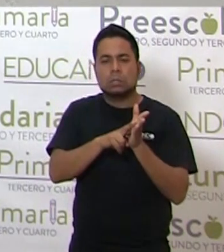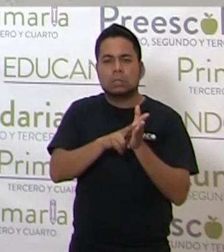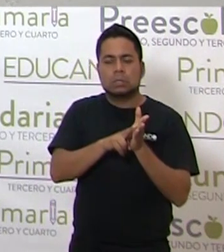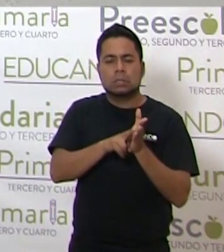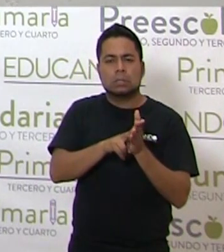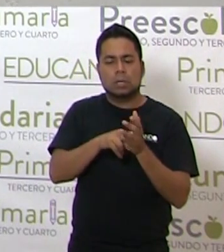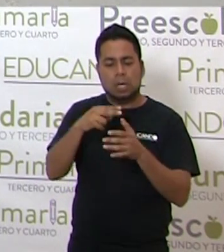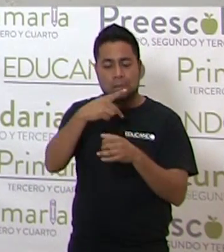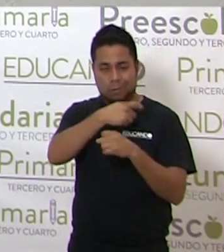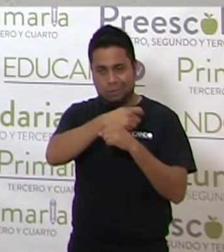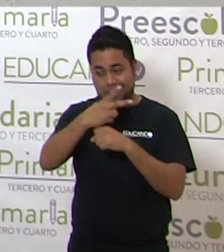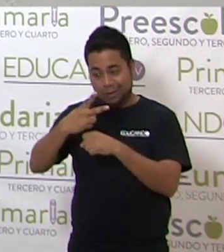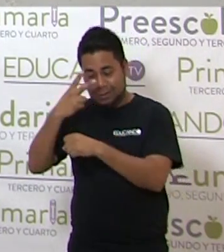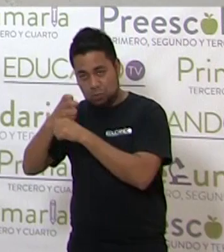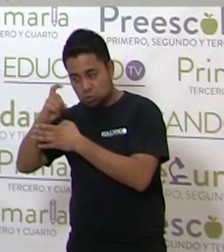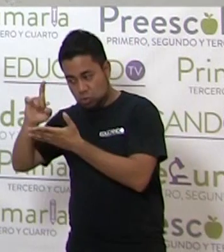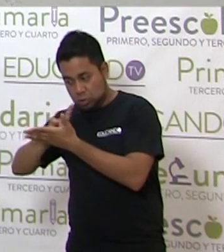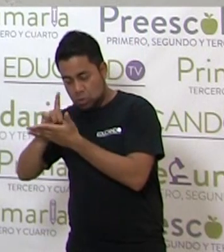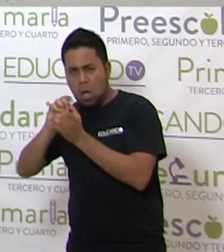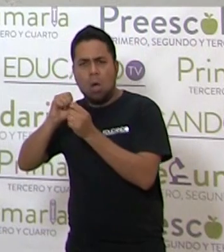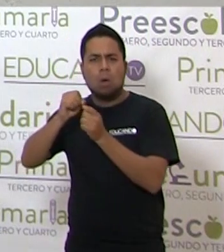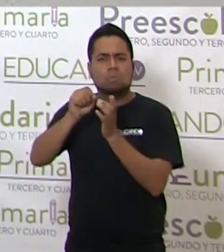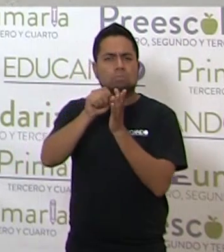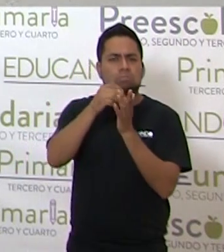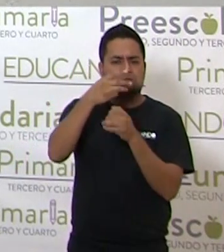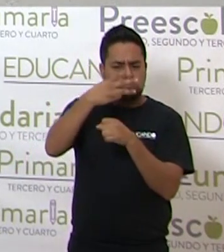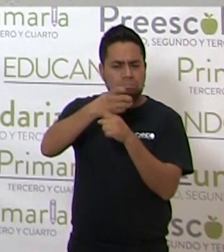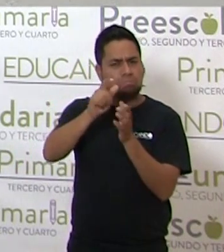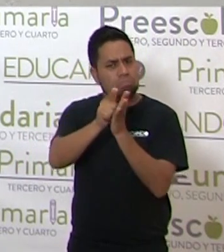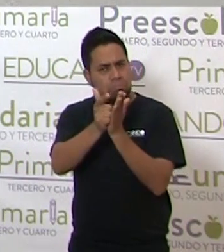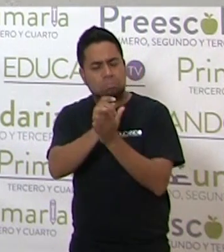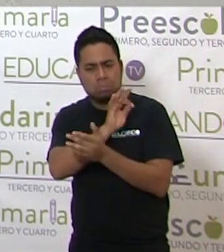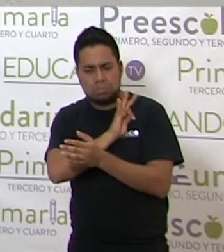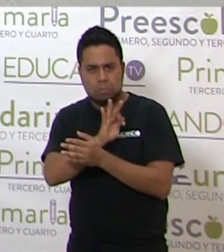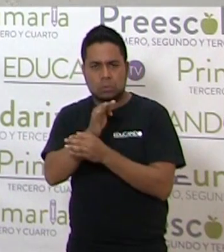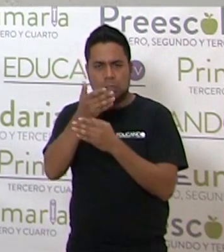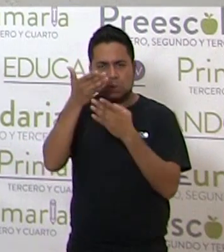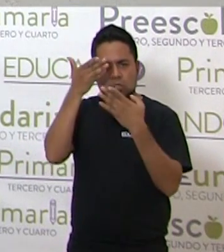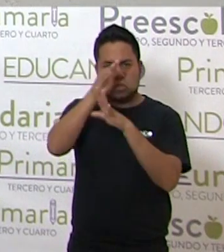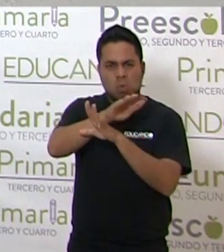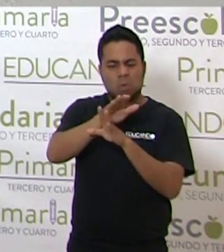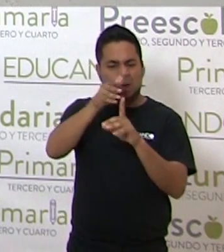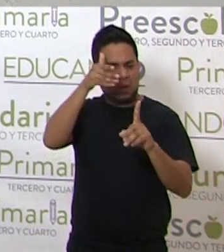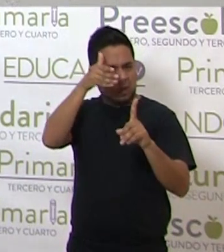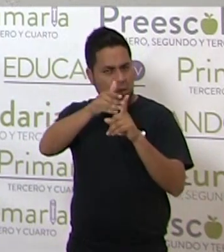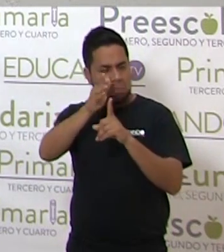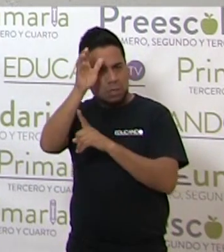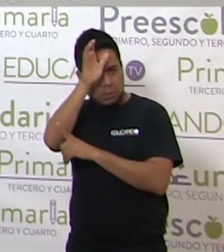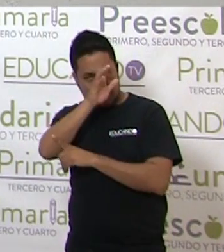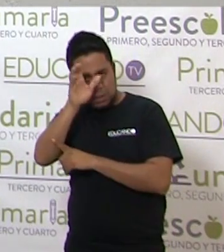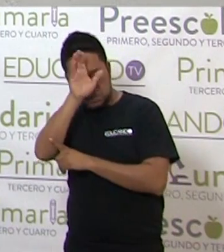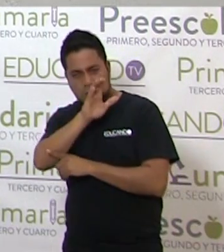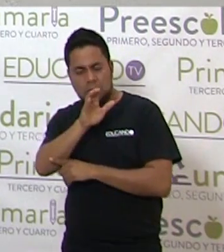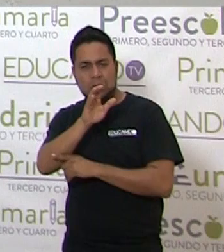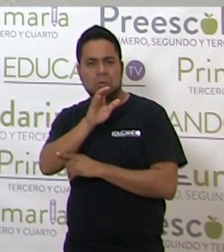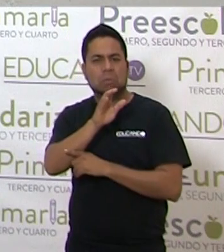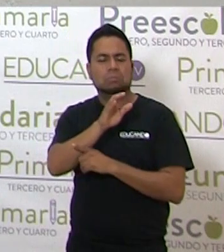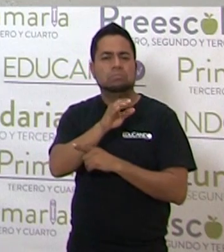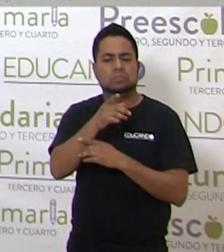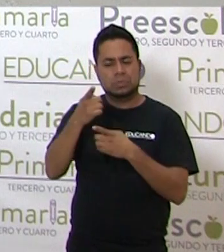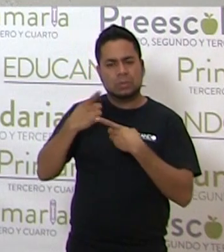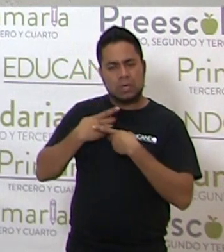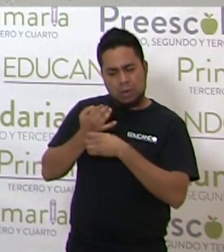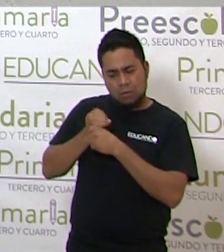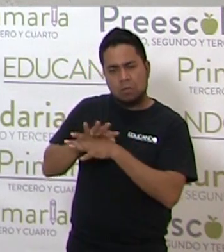una enciclopedia o un libro, ¿sí? Un libro científico, un libro expositivo, un libro que nos dé